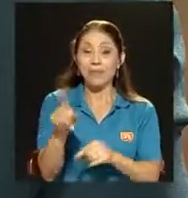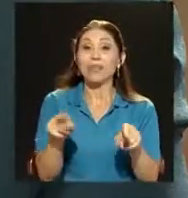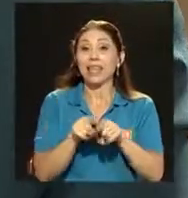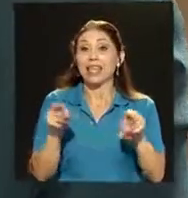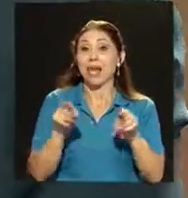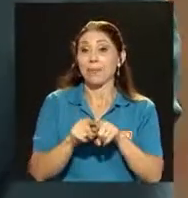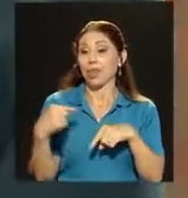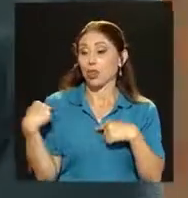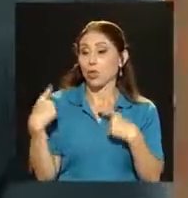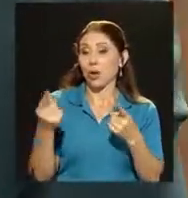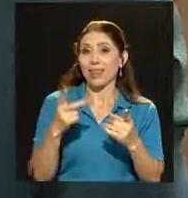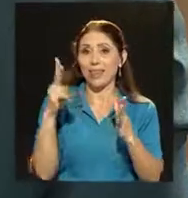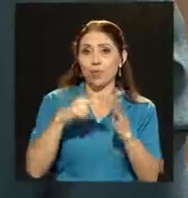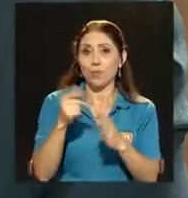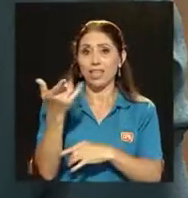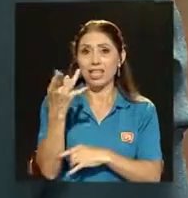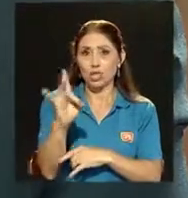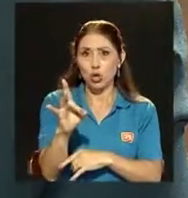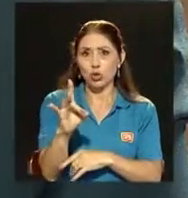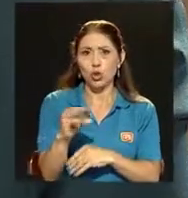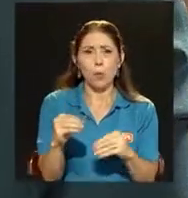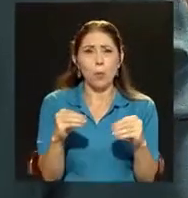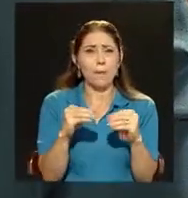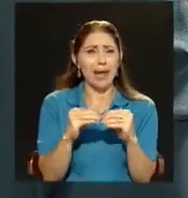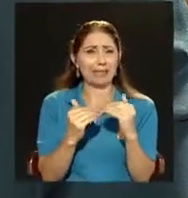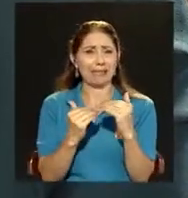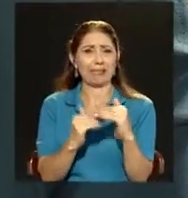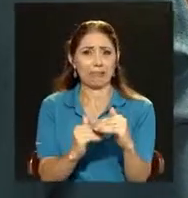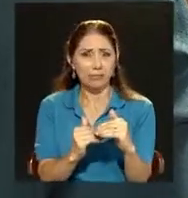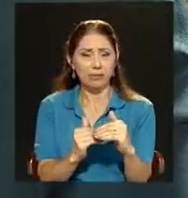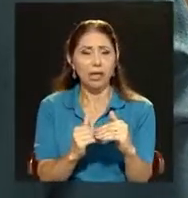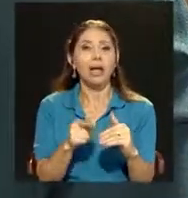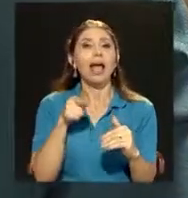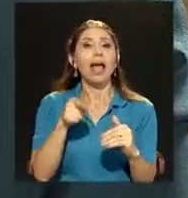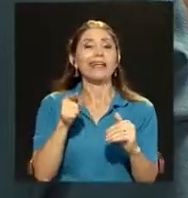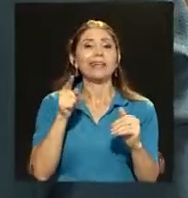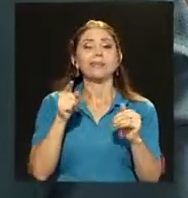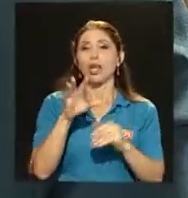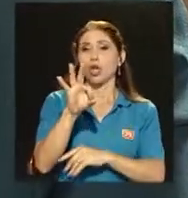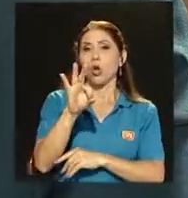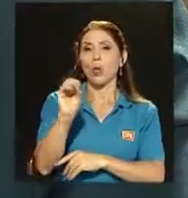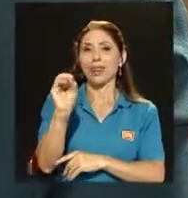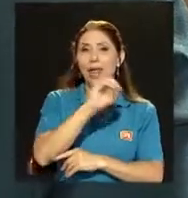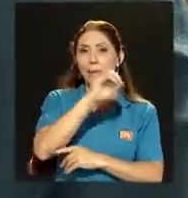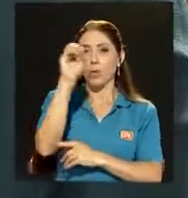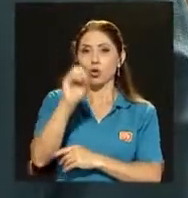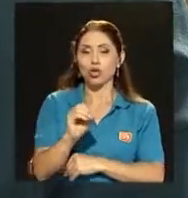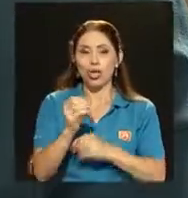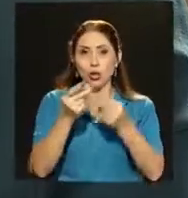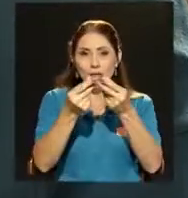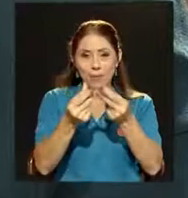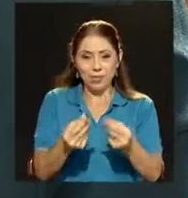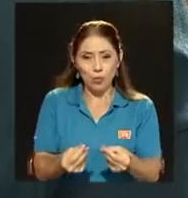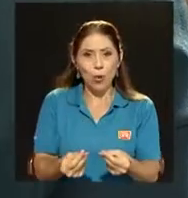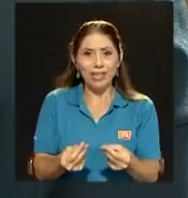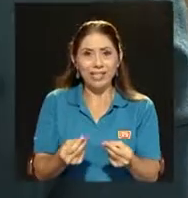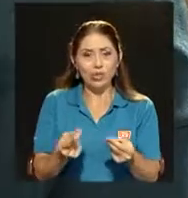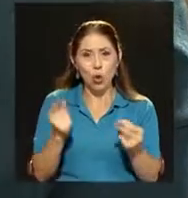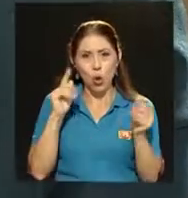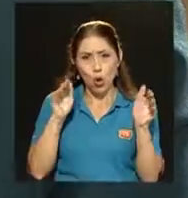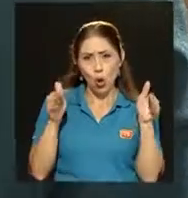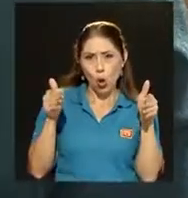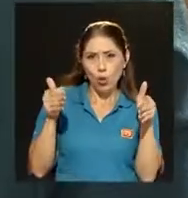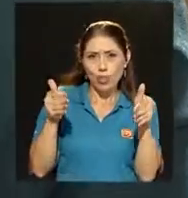año 2018, con números más apretados, dedicó el 90% del presupuesto prácticamente